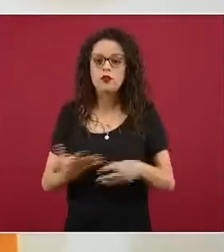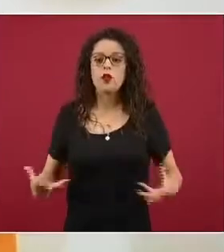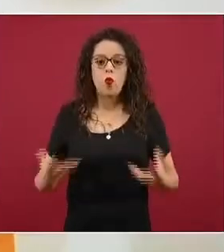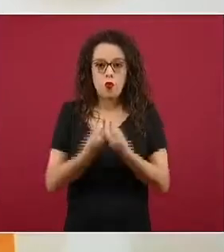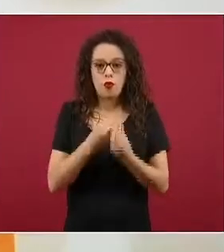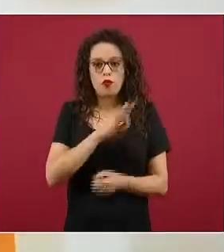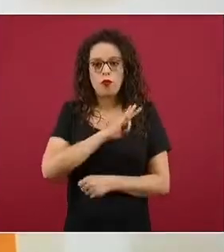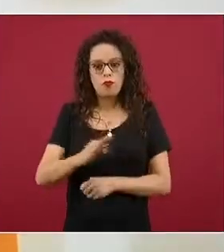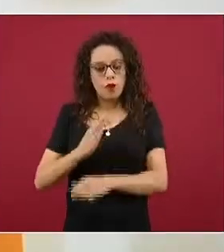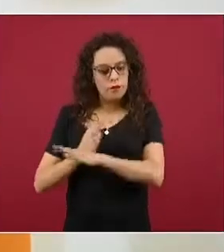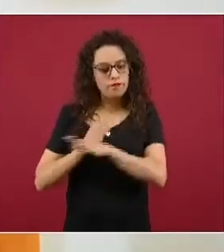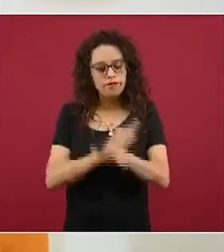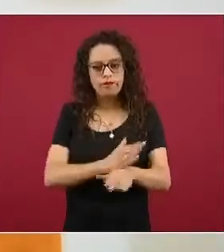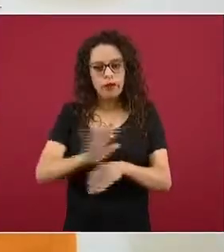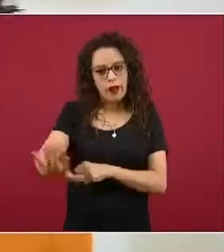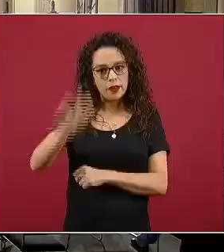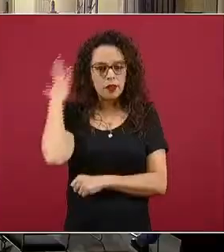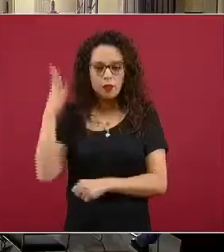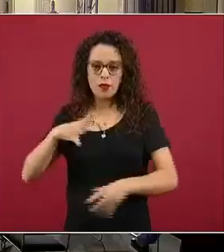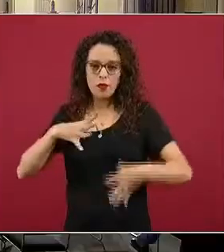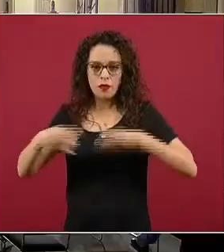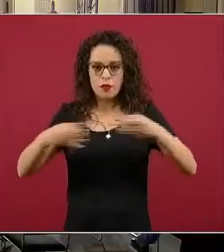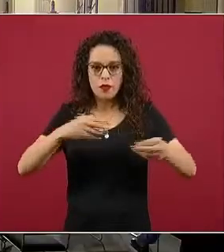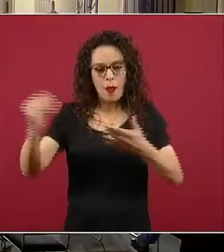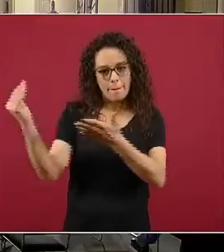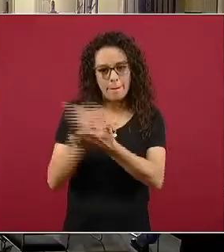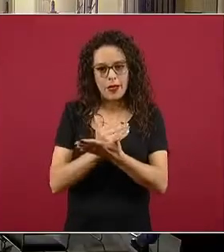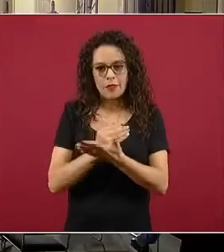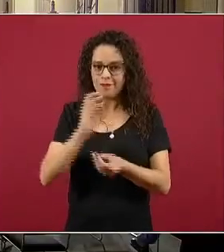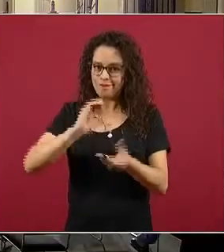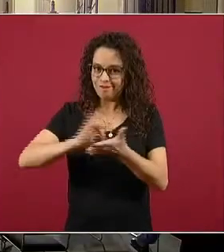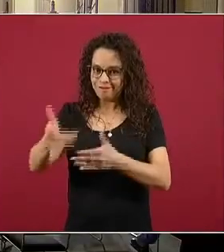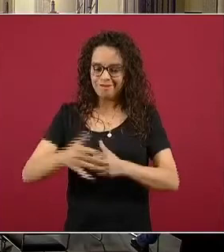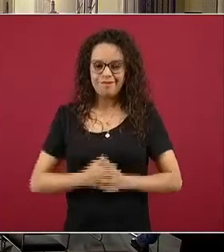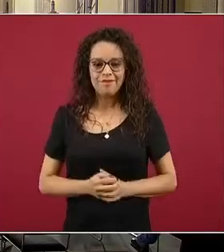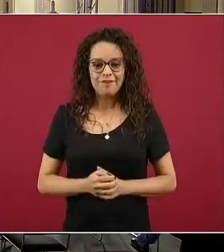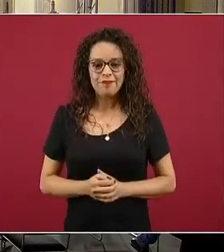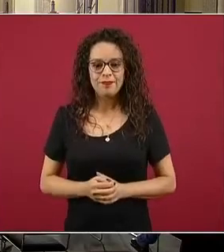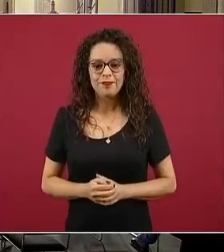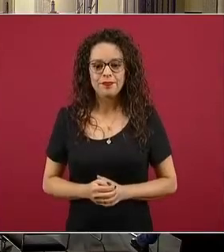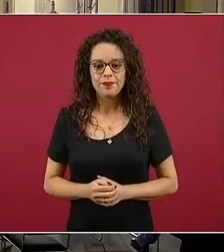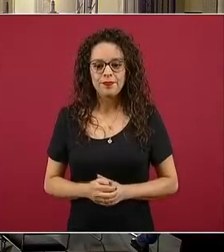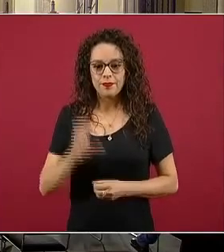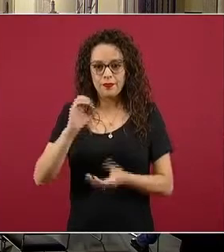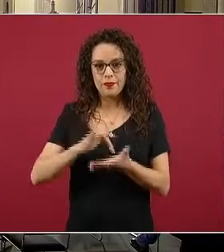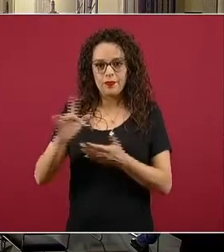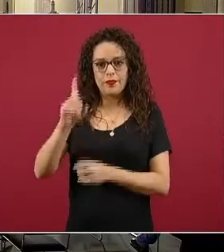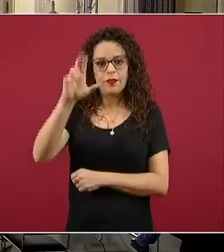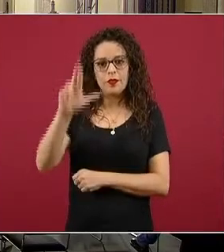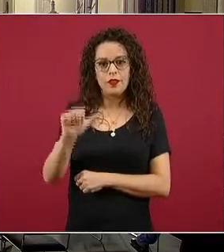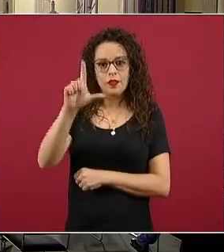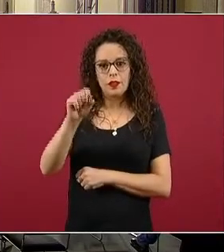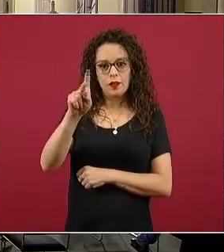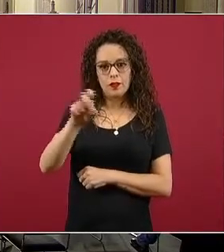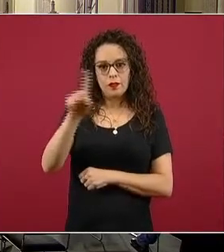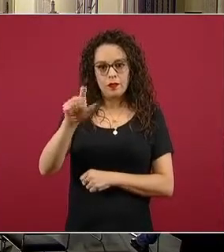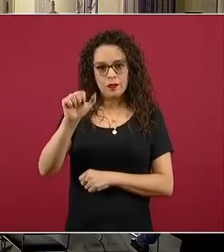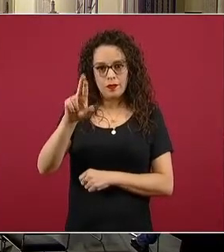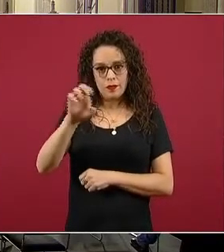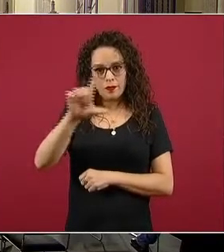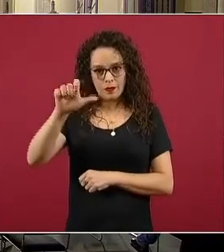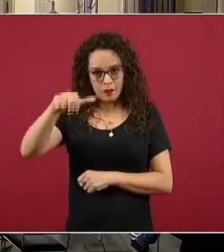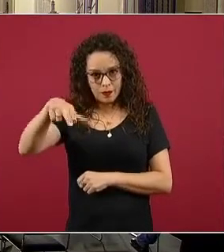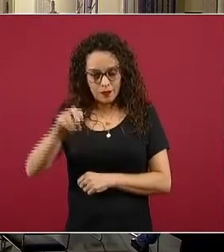velocidad de los contagios. Muchas gracias. Muchas gracias, doctora López Arellano. Pues ya se ve esta